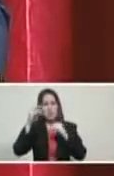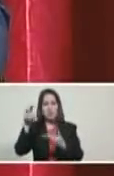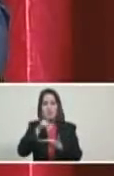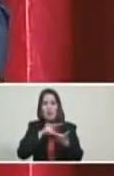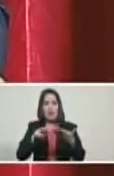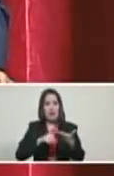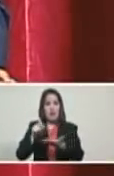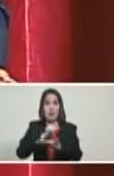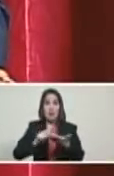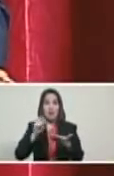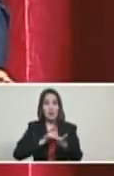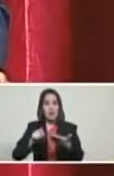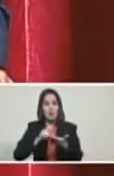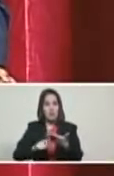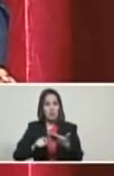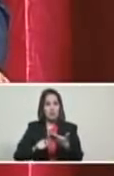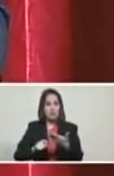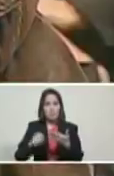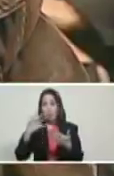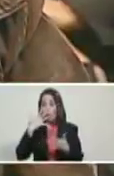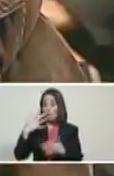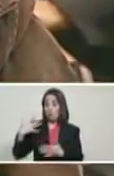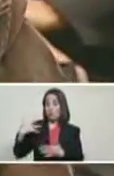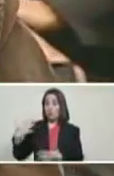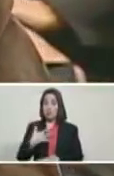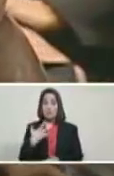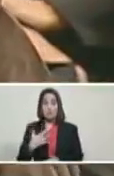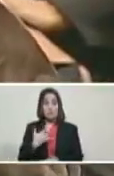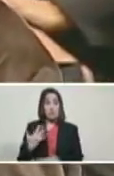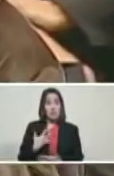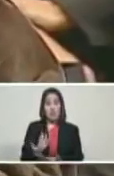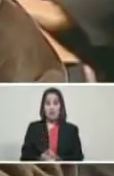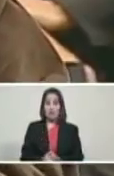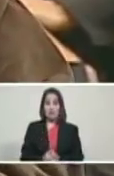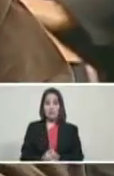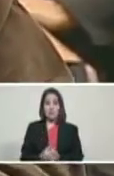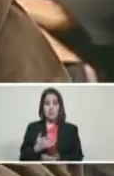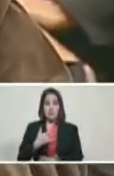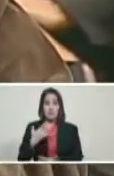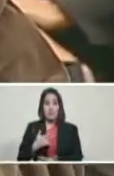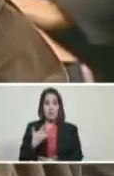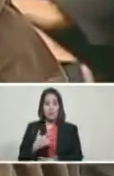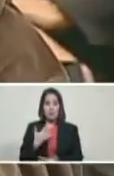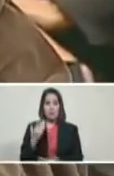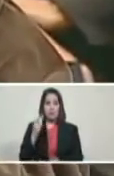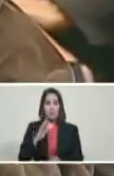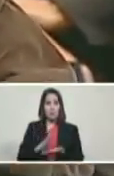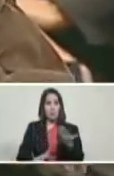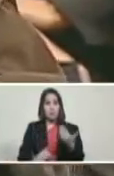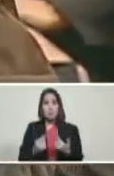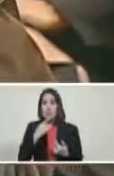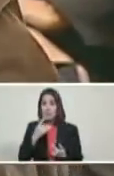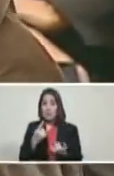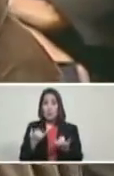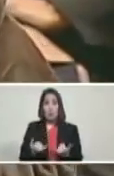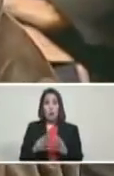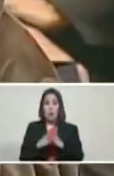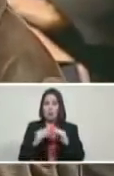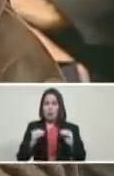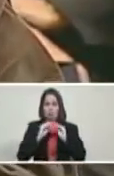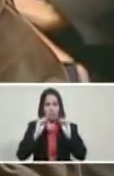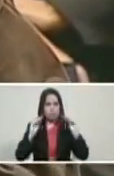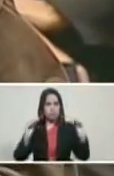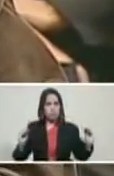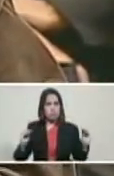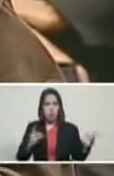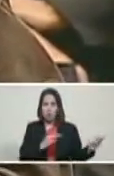escribir? Bueno, muy orgullosa. Pues, ¿qué sentías? Sentí un amor tan grande que ahorita se lo dedico a todos los demás. Y